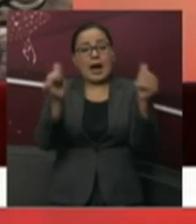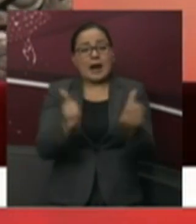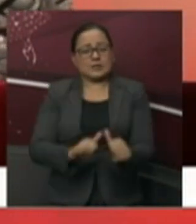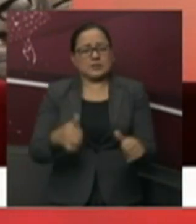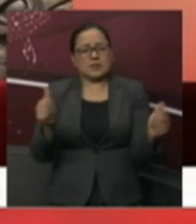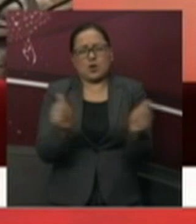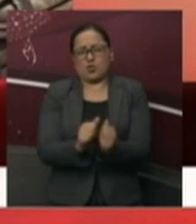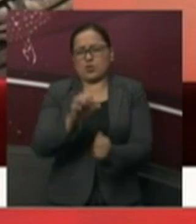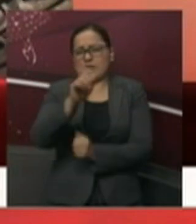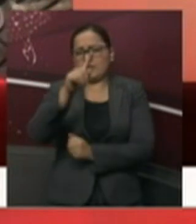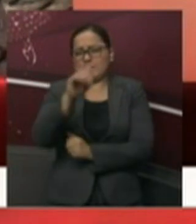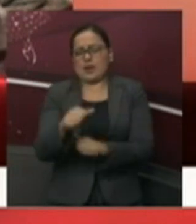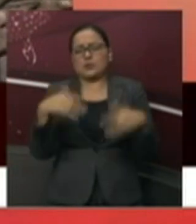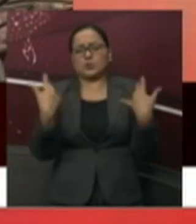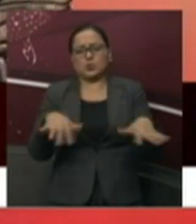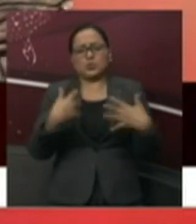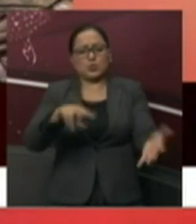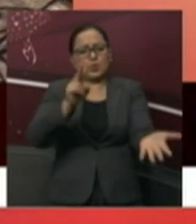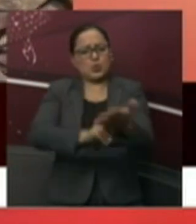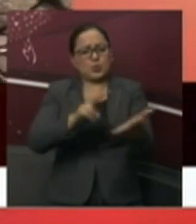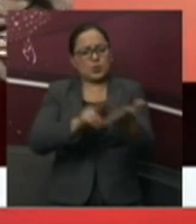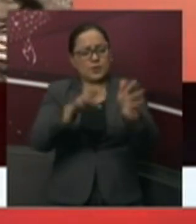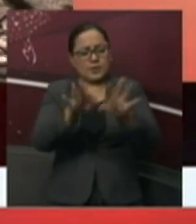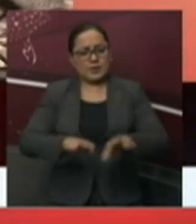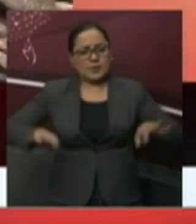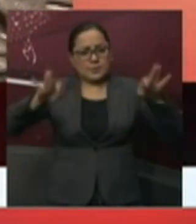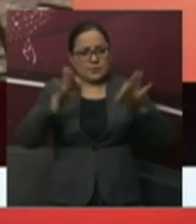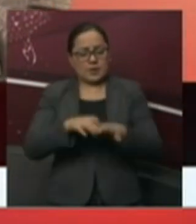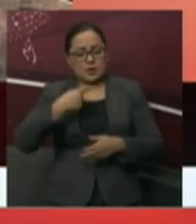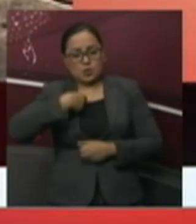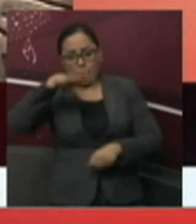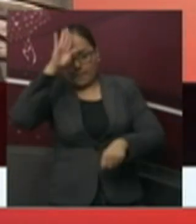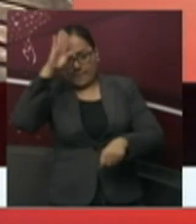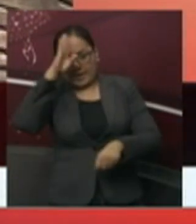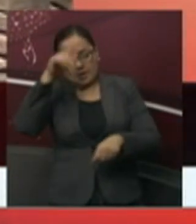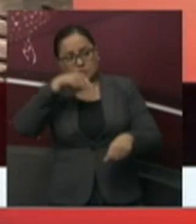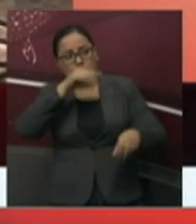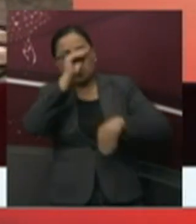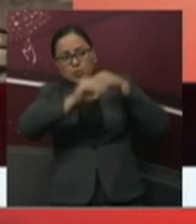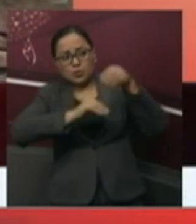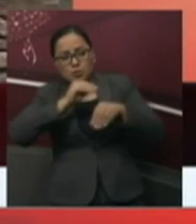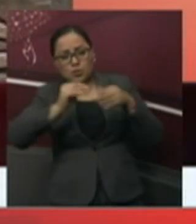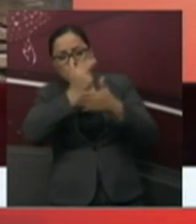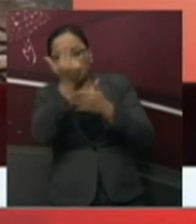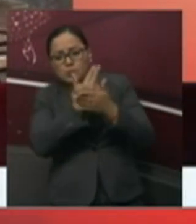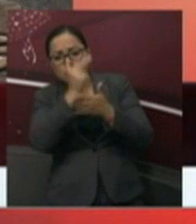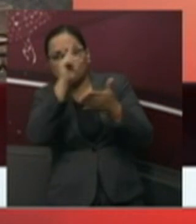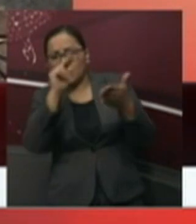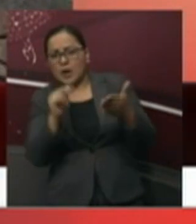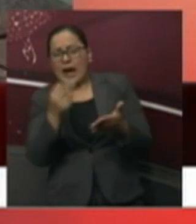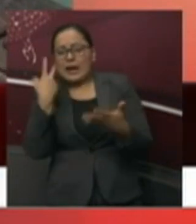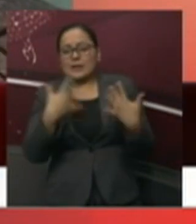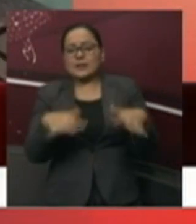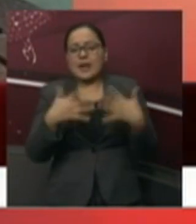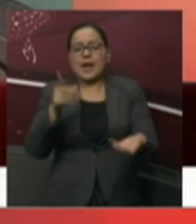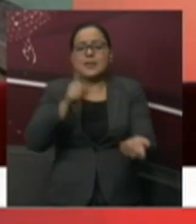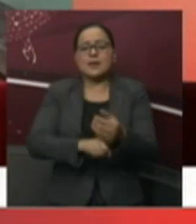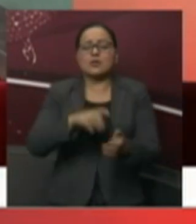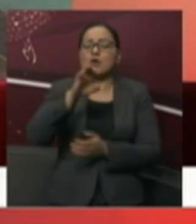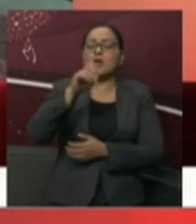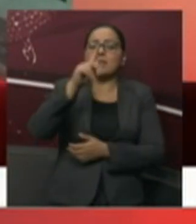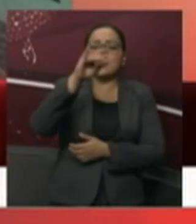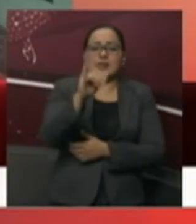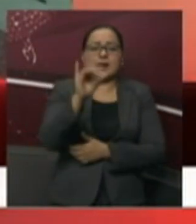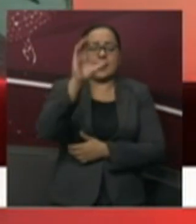yo pensaría eso. Yo pienso que su obra, más que una estética, es una verdadera ética. Y pues